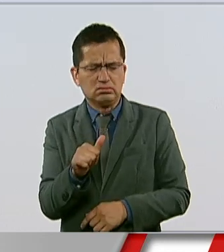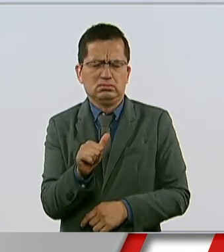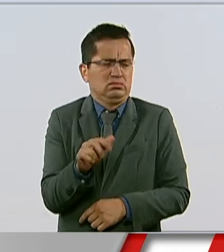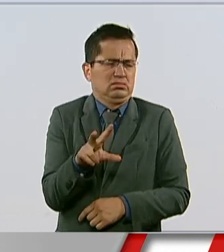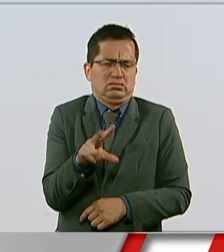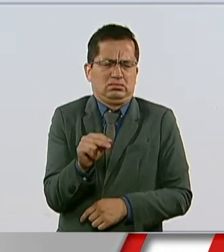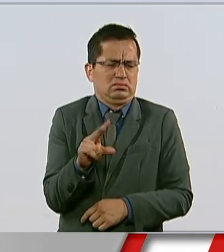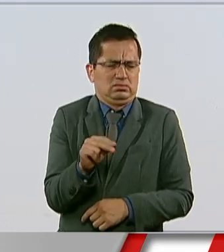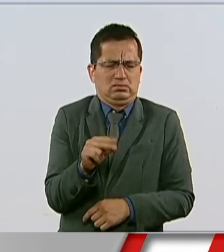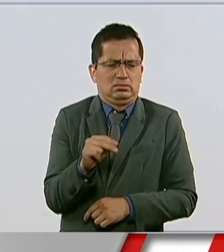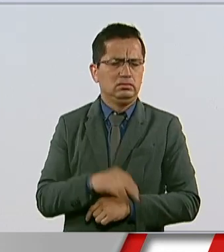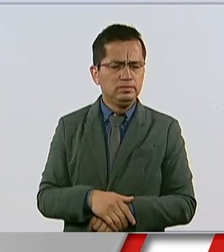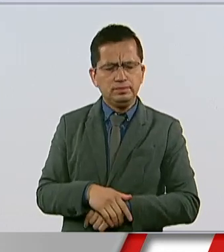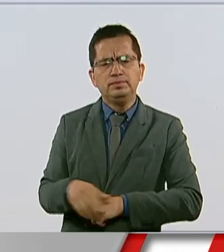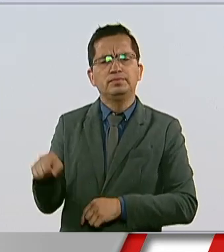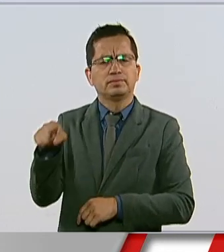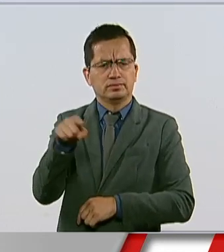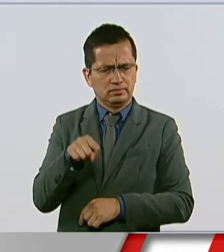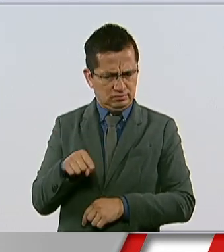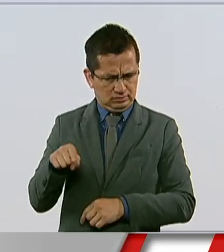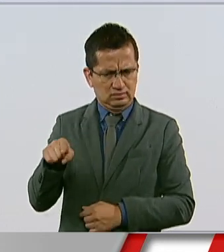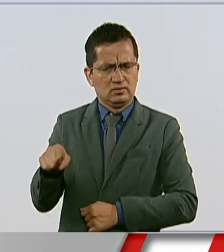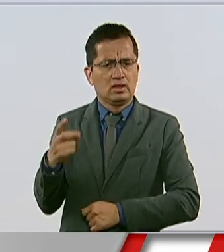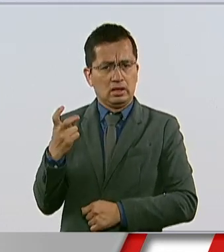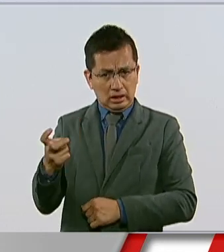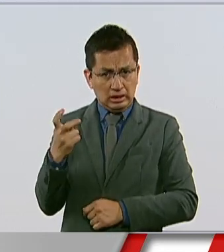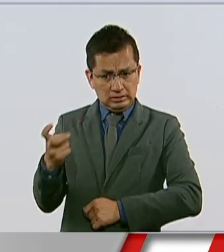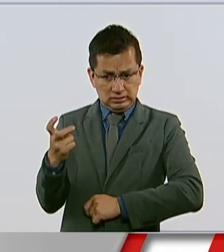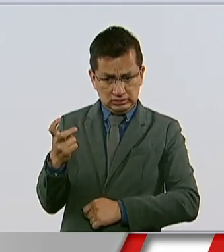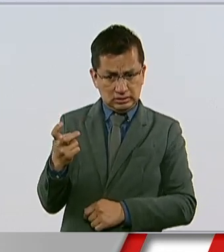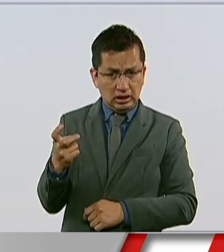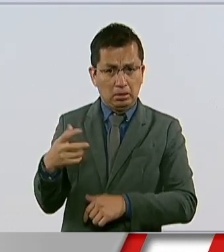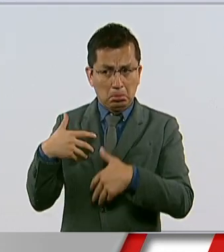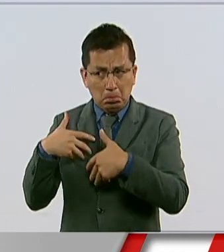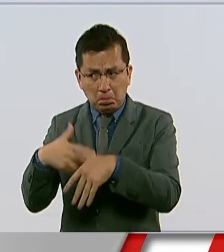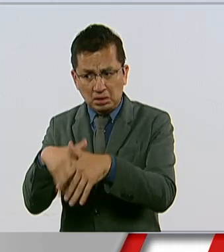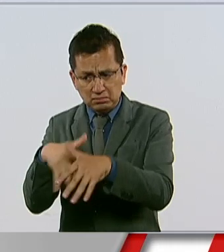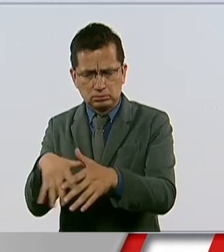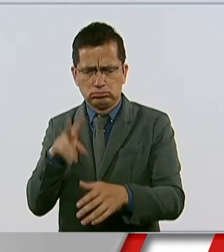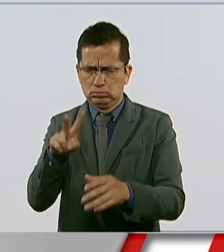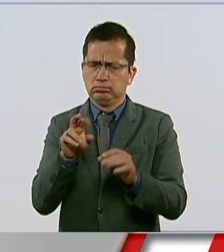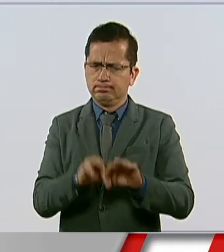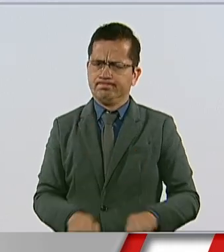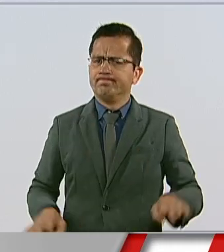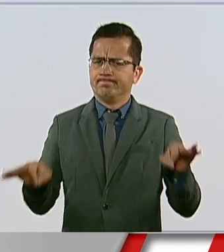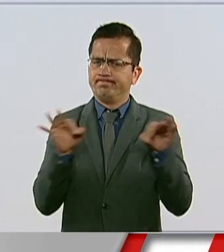reduzco la importancia de este tipo de manifestaciones y